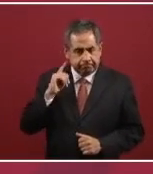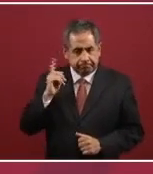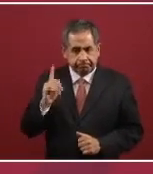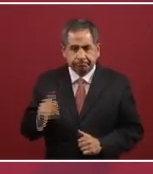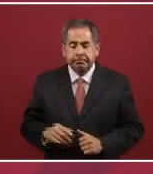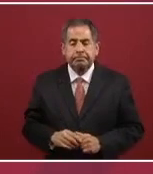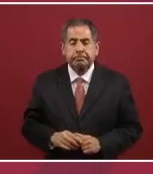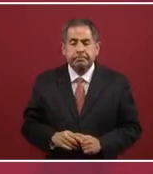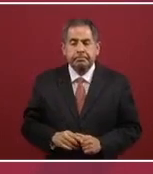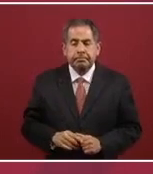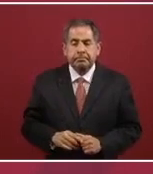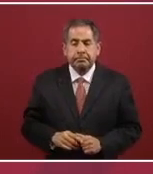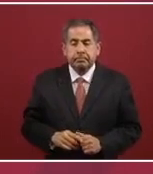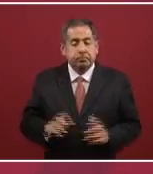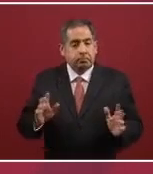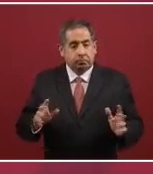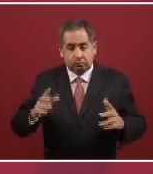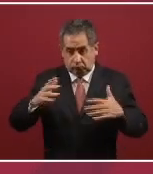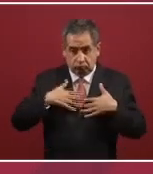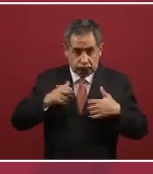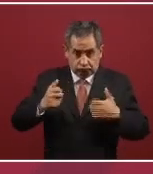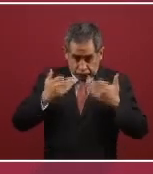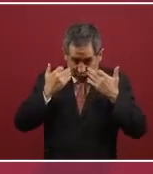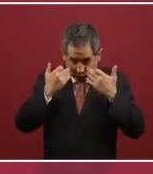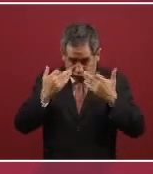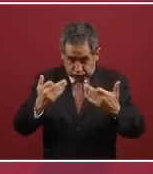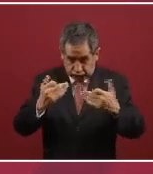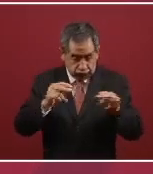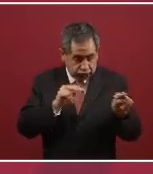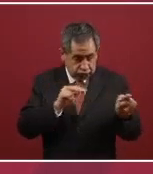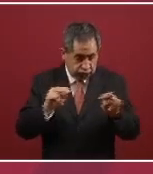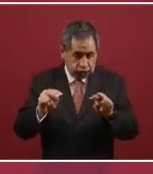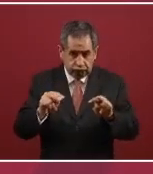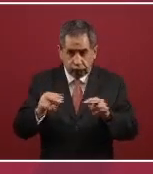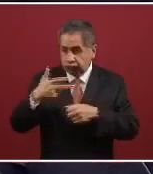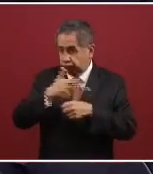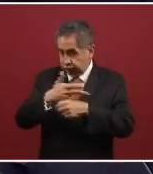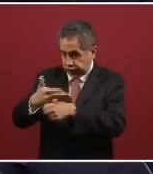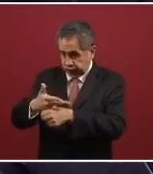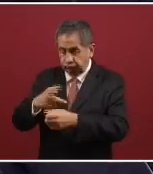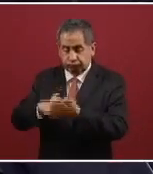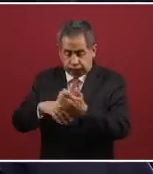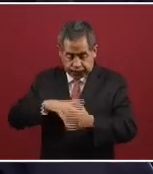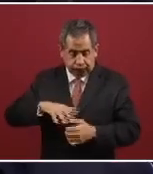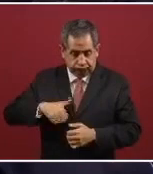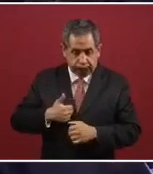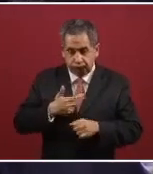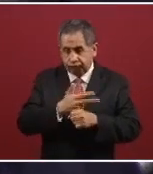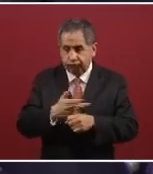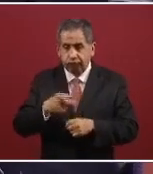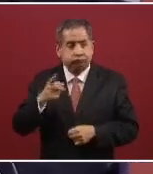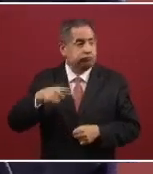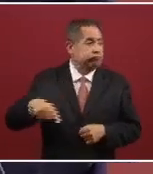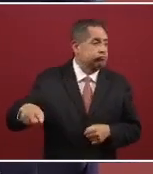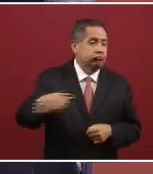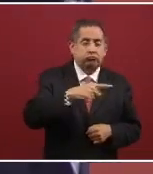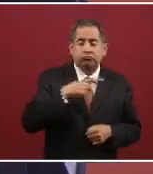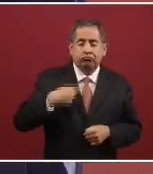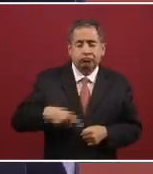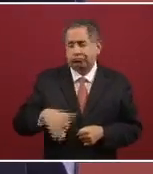bueno, pero pues yo lo que noté y se grabó es que el rechazo fue